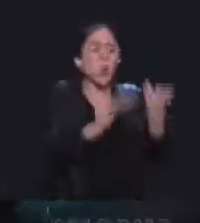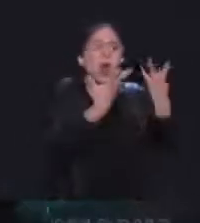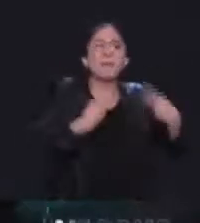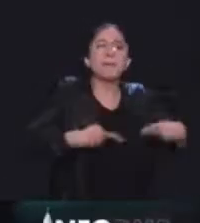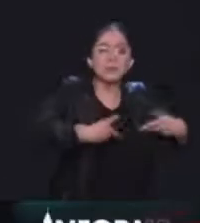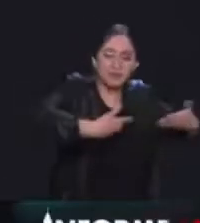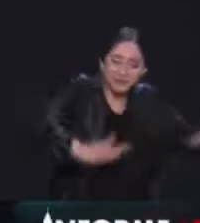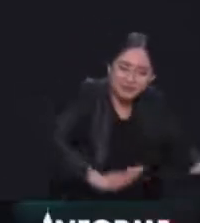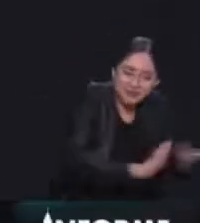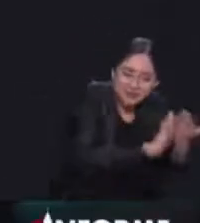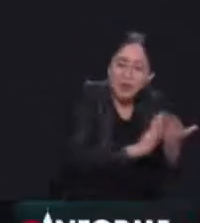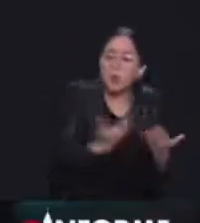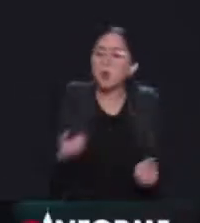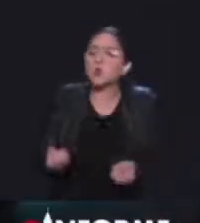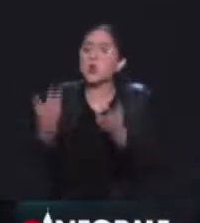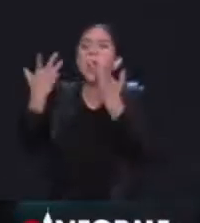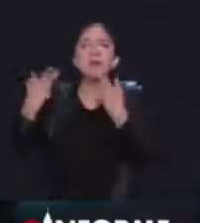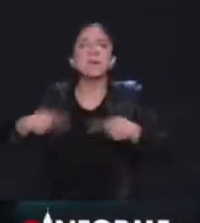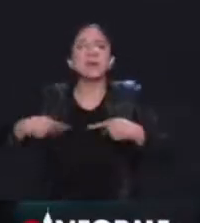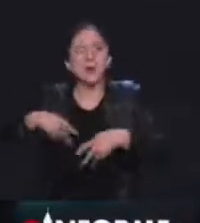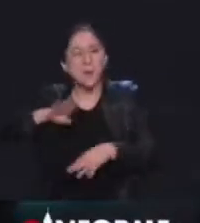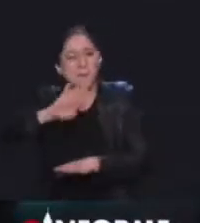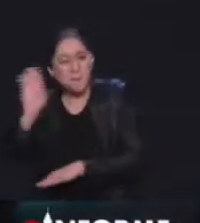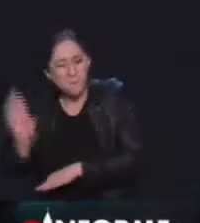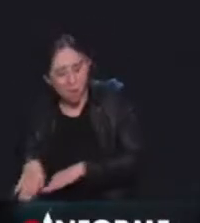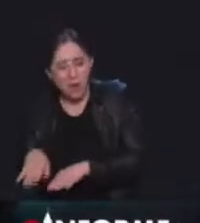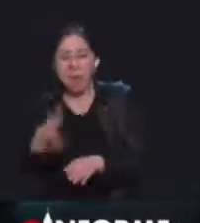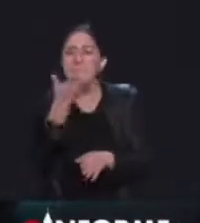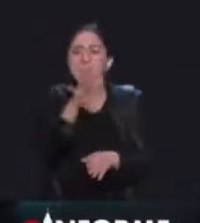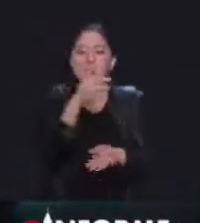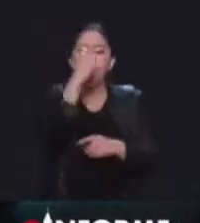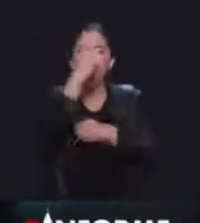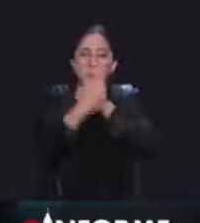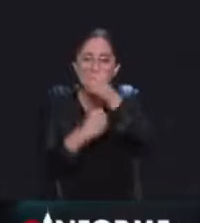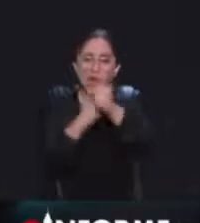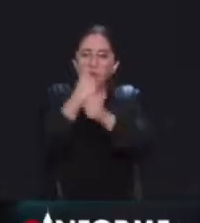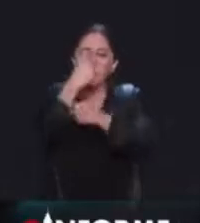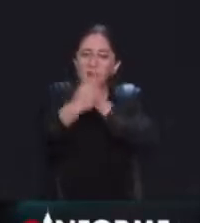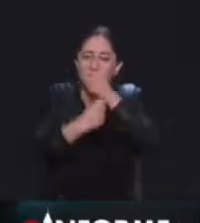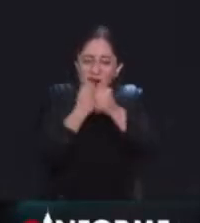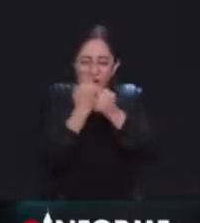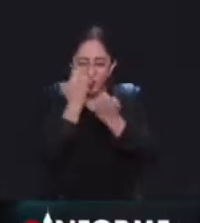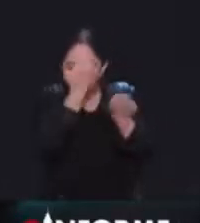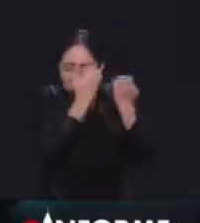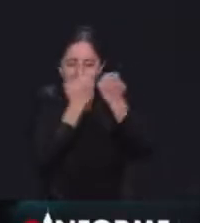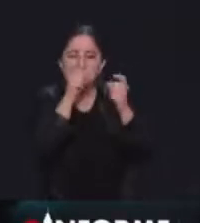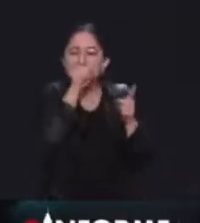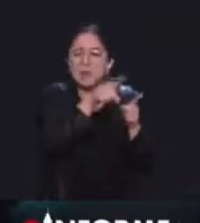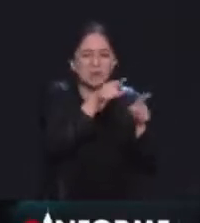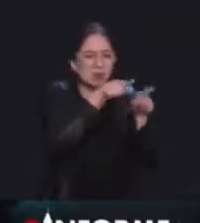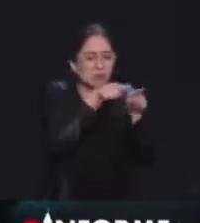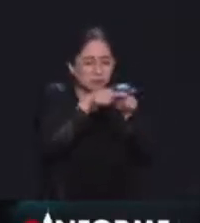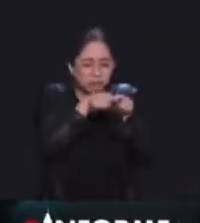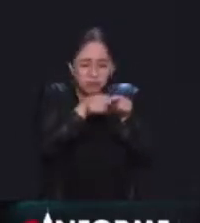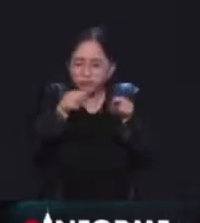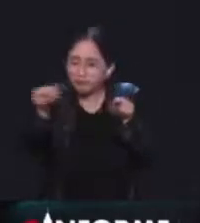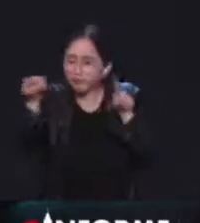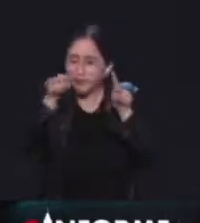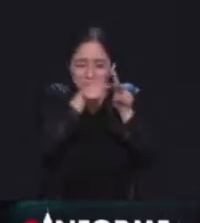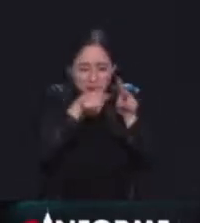son estadísticas que den brincos en lo general, a excepción cuando evidentemente hay